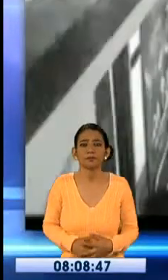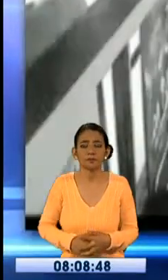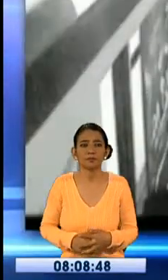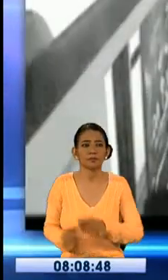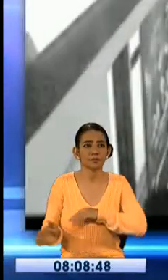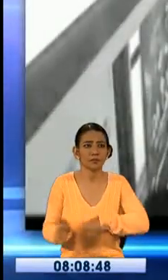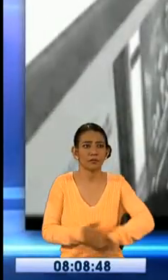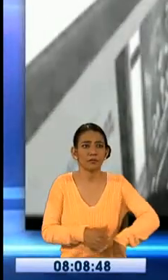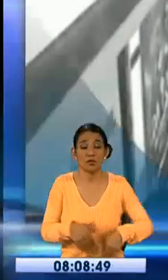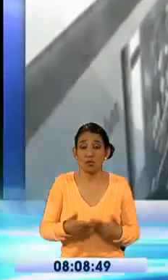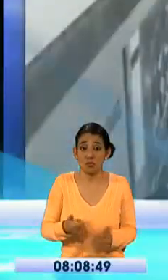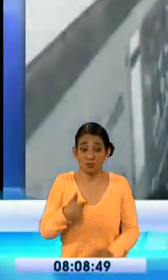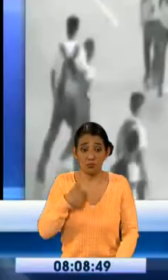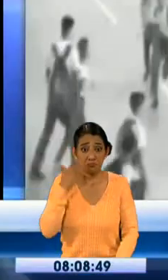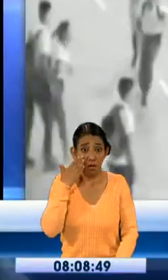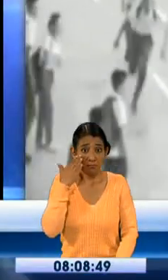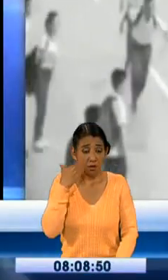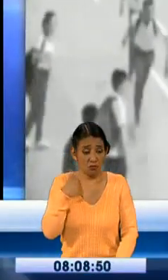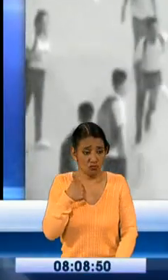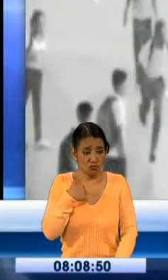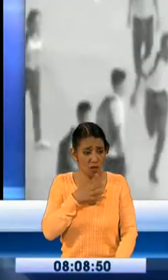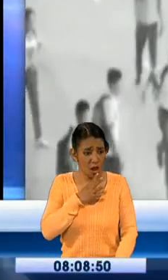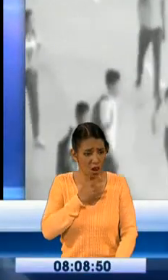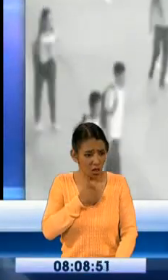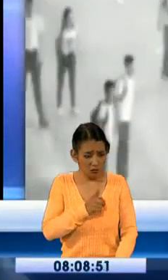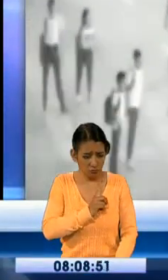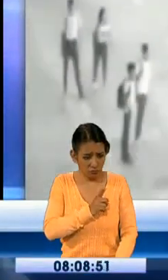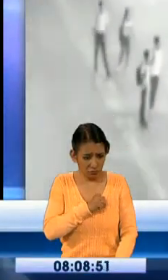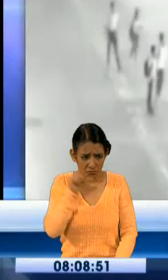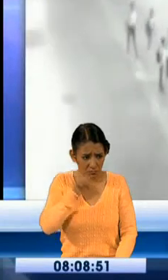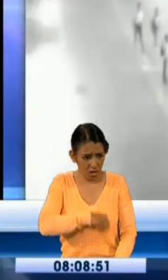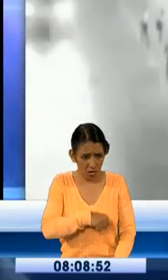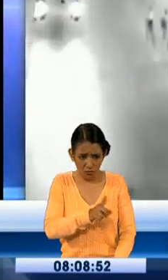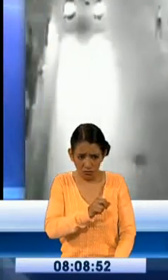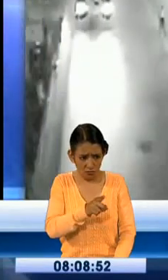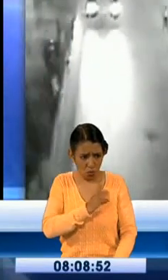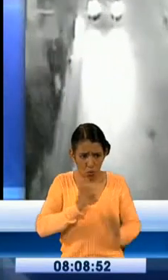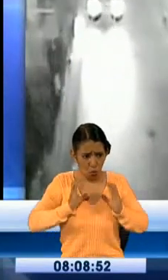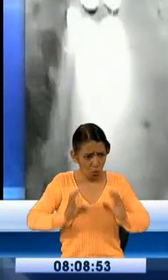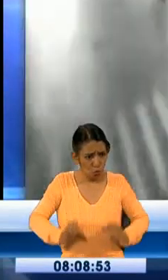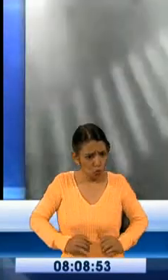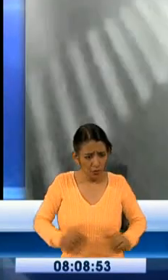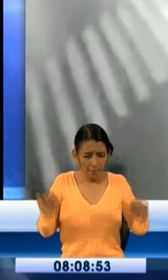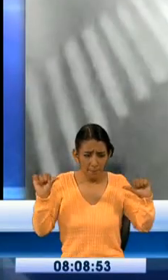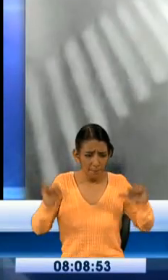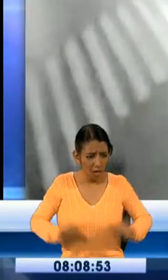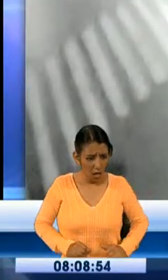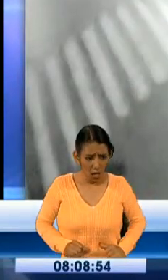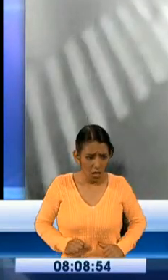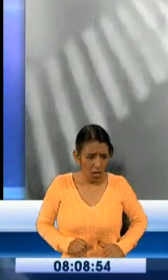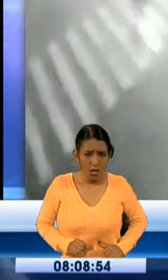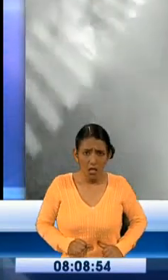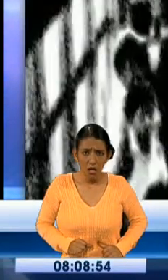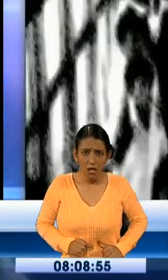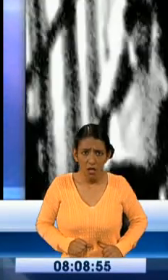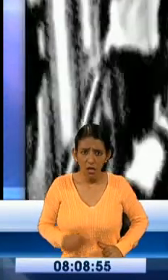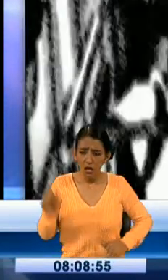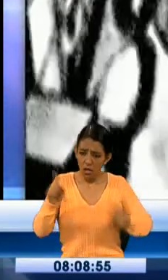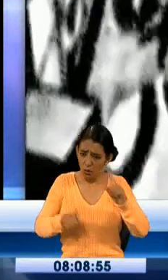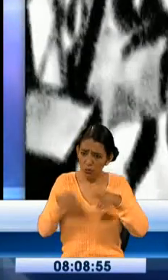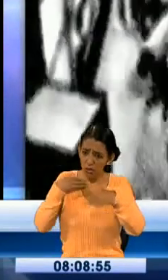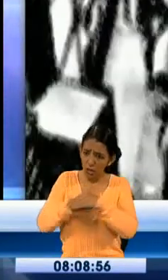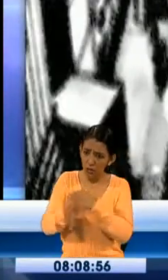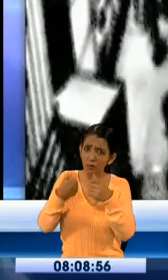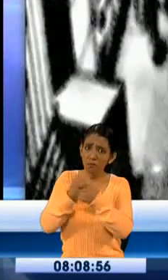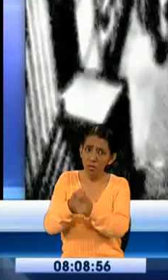como madre que eso está mal. Porque no debería ser eso, porque hay muchas niñas, muchos ancianos que van ahí